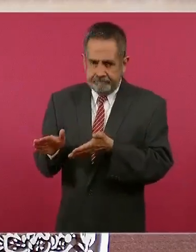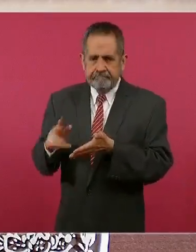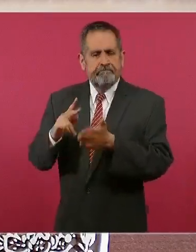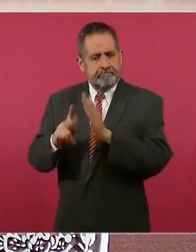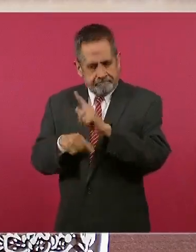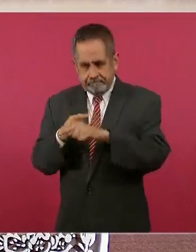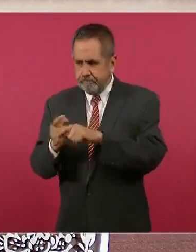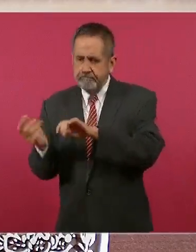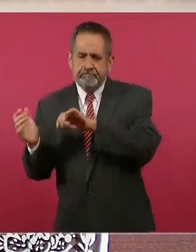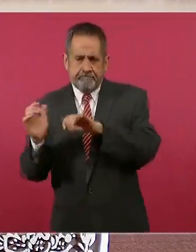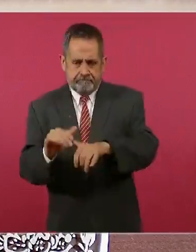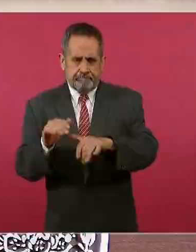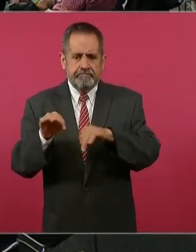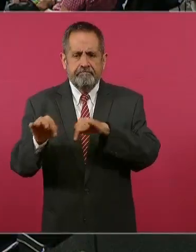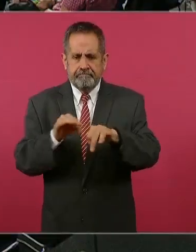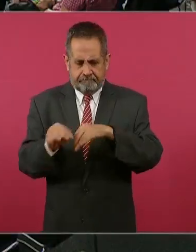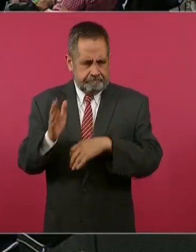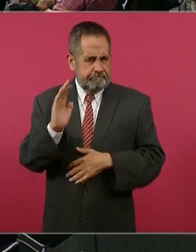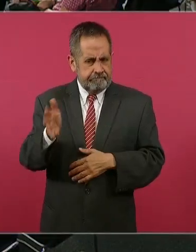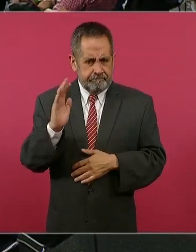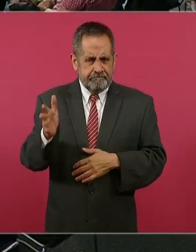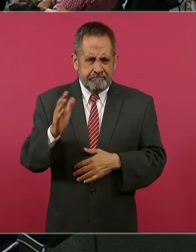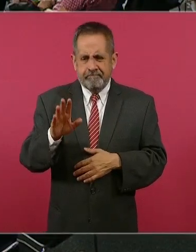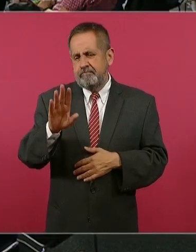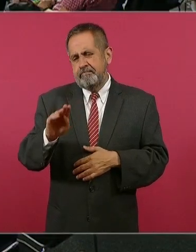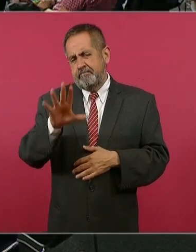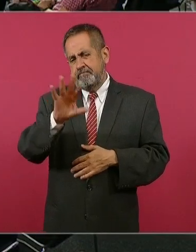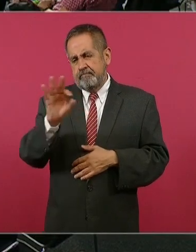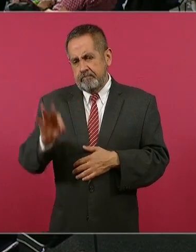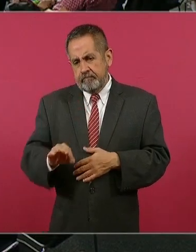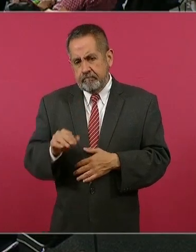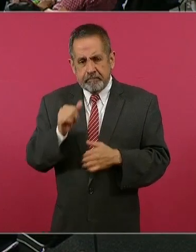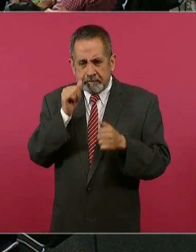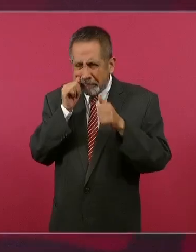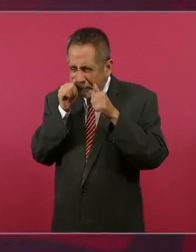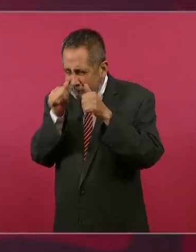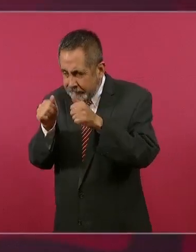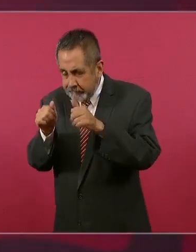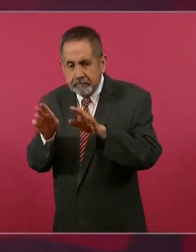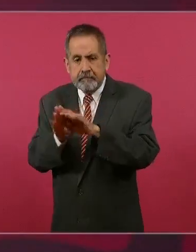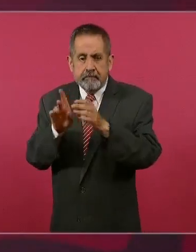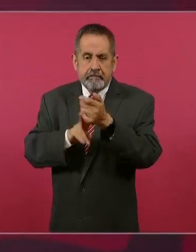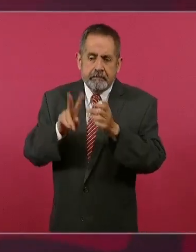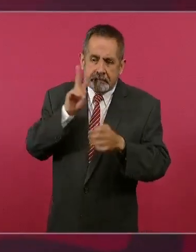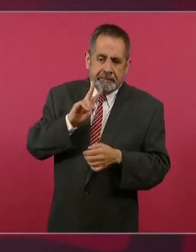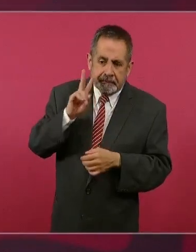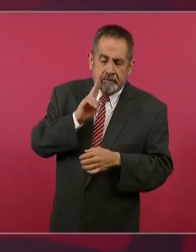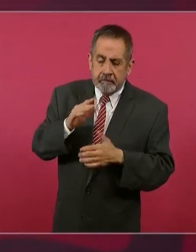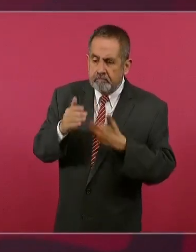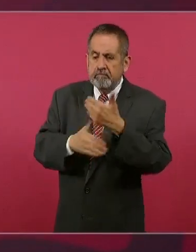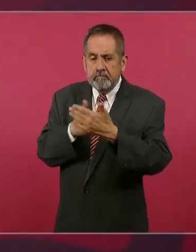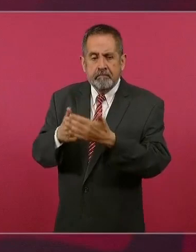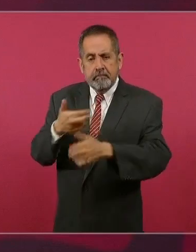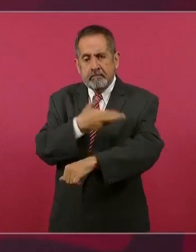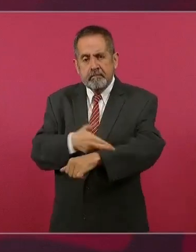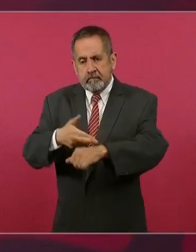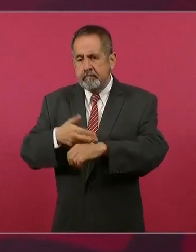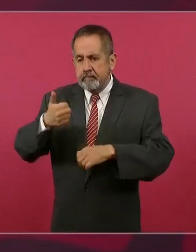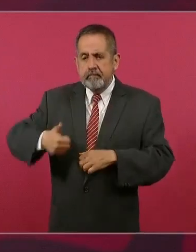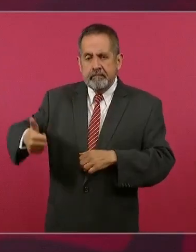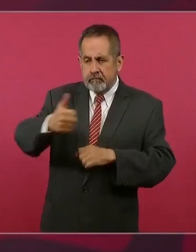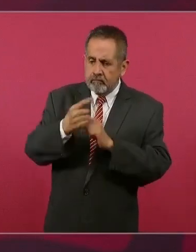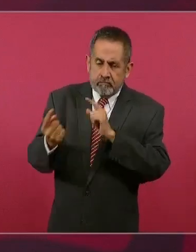reinstalados en sus áreas de trabajo. Y sin embargo, los atendemos, estamos al pendiente y estaremos resolviendo cada uno de los